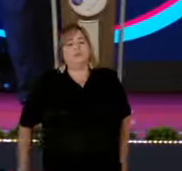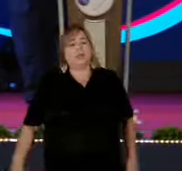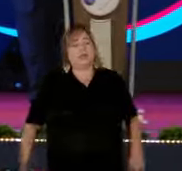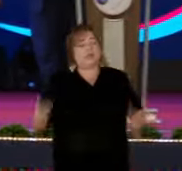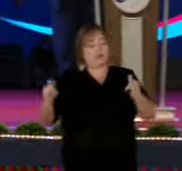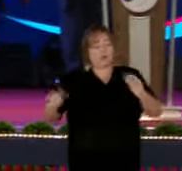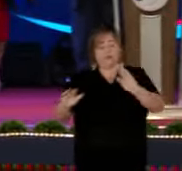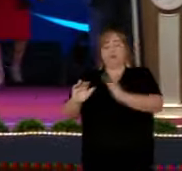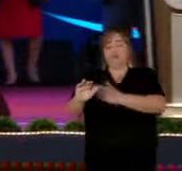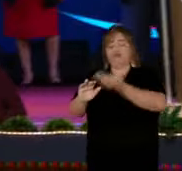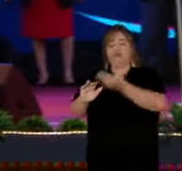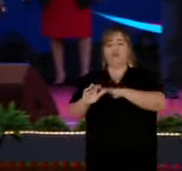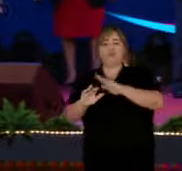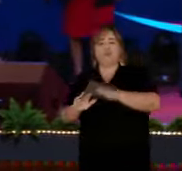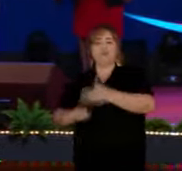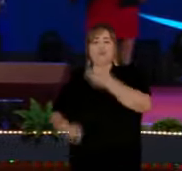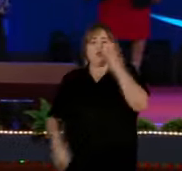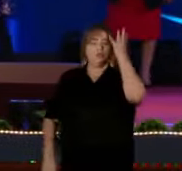alabanza preciosa,